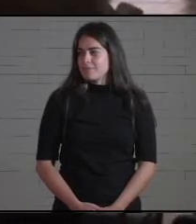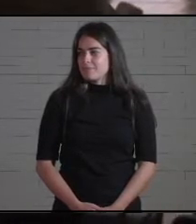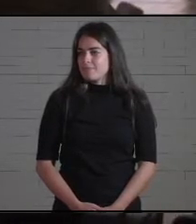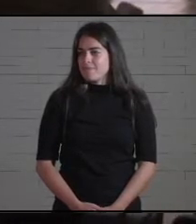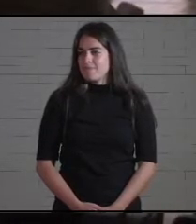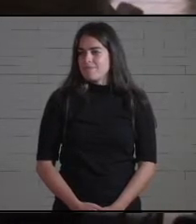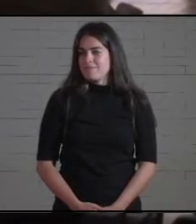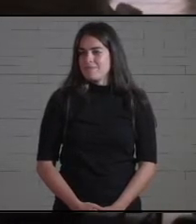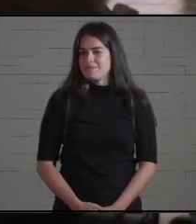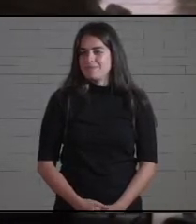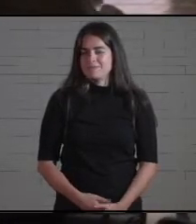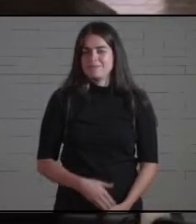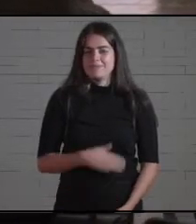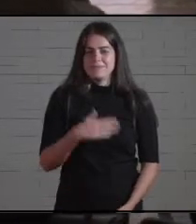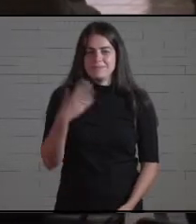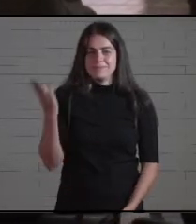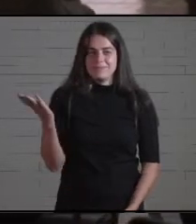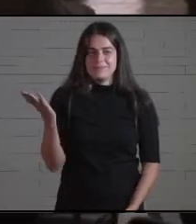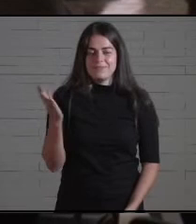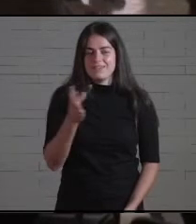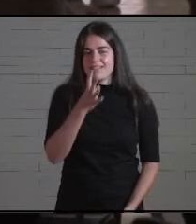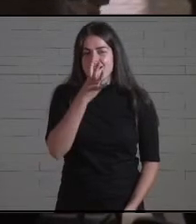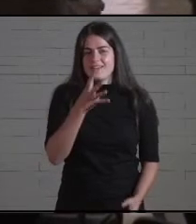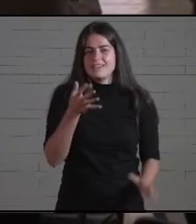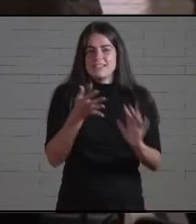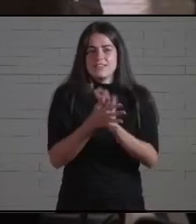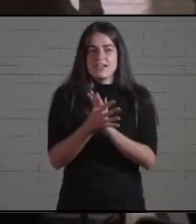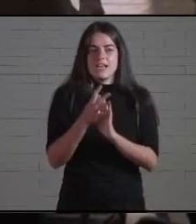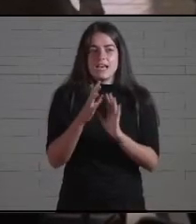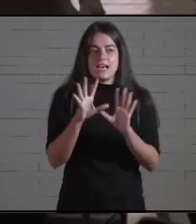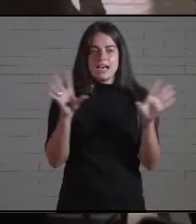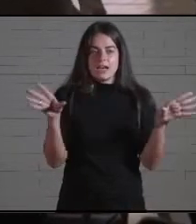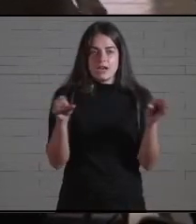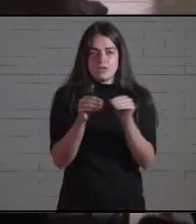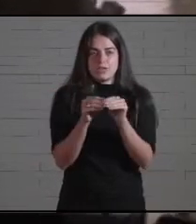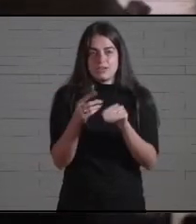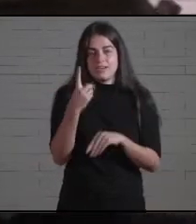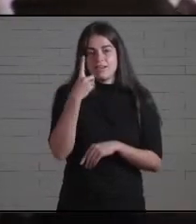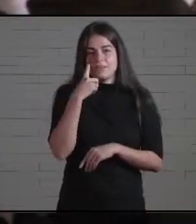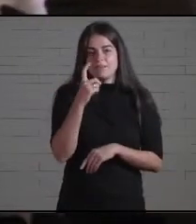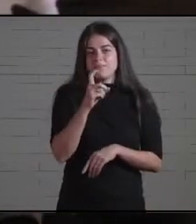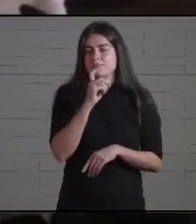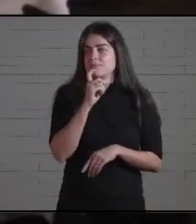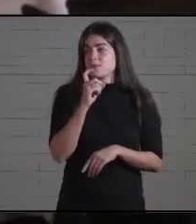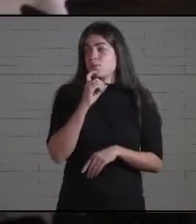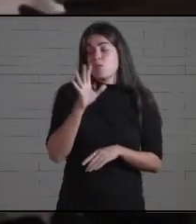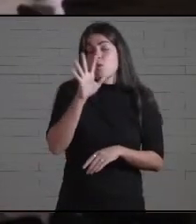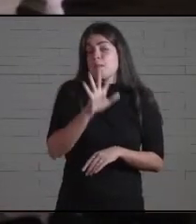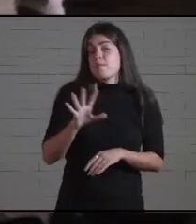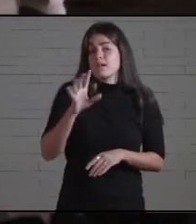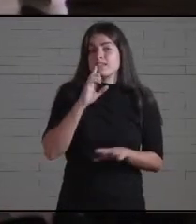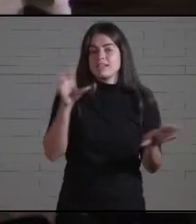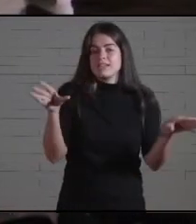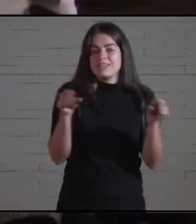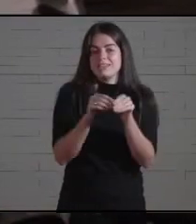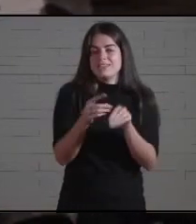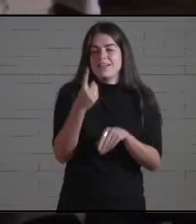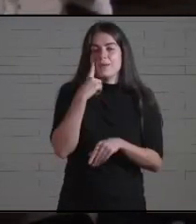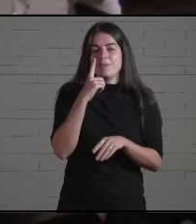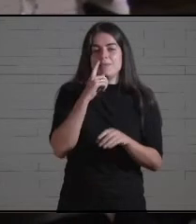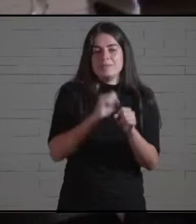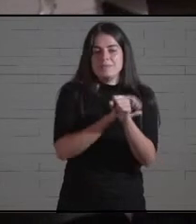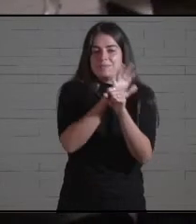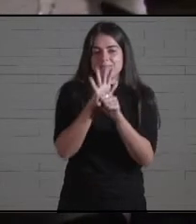Esto ahora es ya el resumen de cómo, bueno, una parte del resumen de cómo ha impactado la pandemia